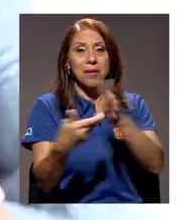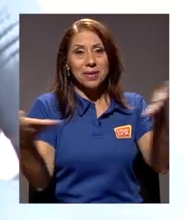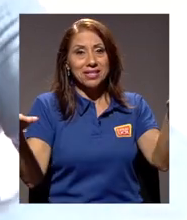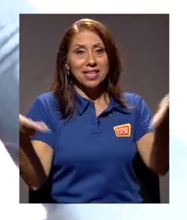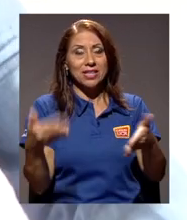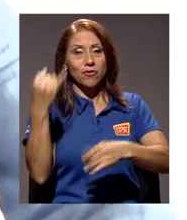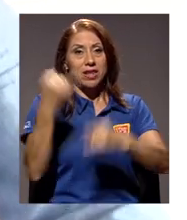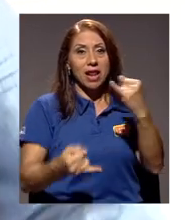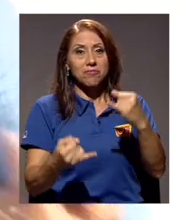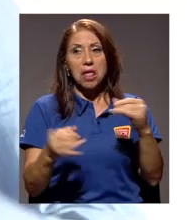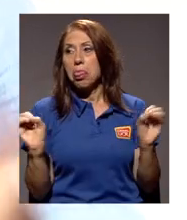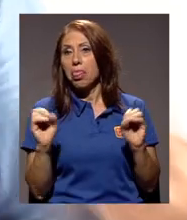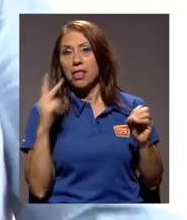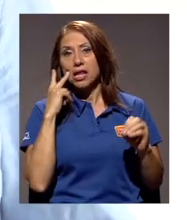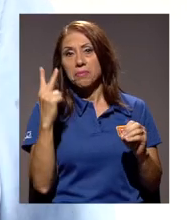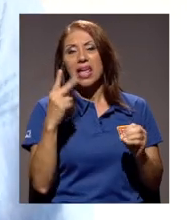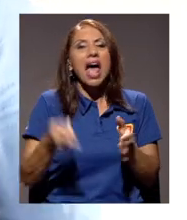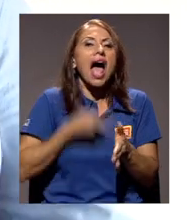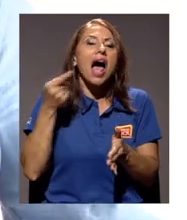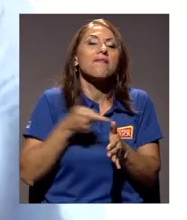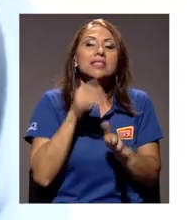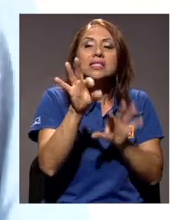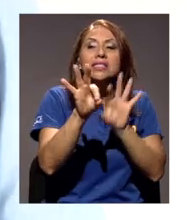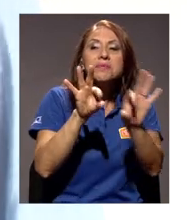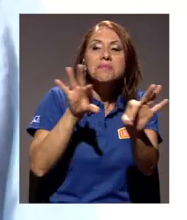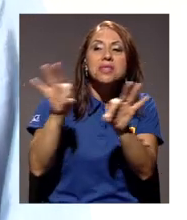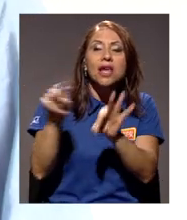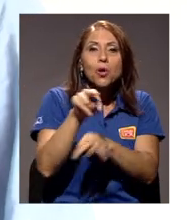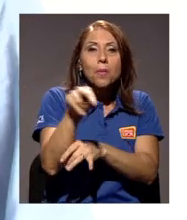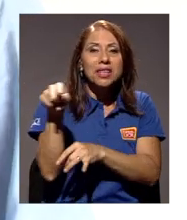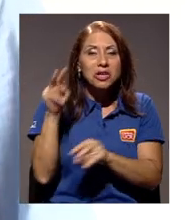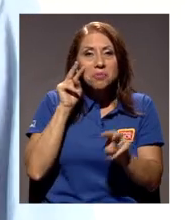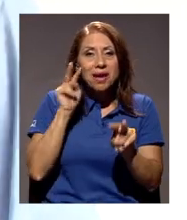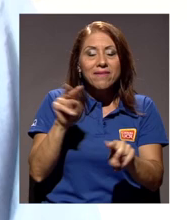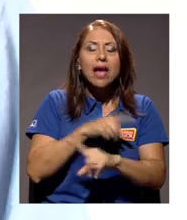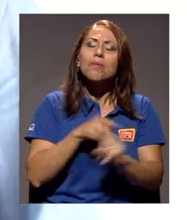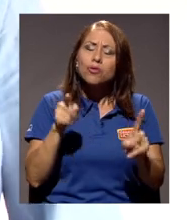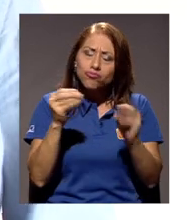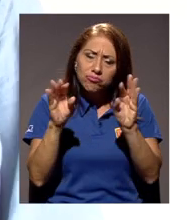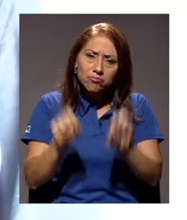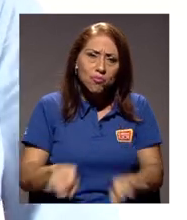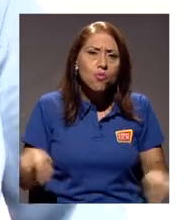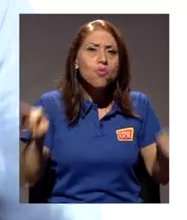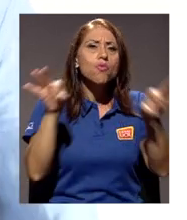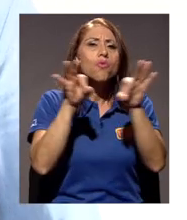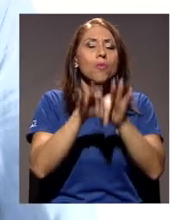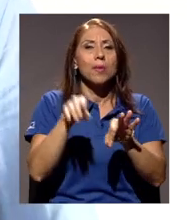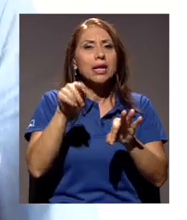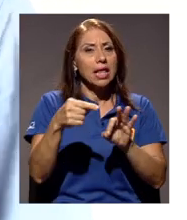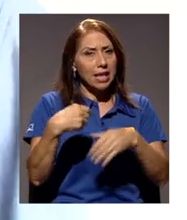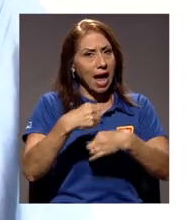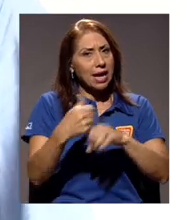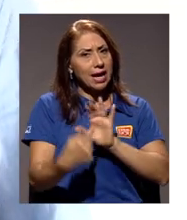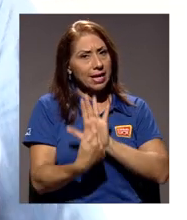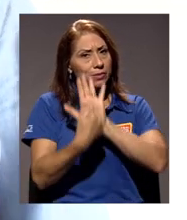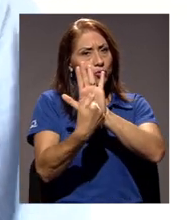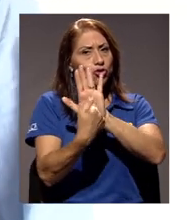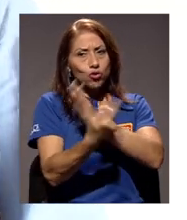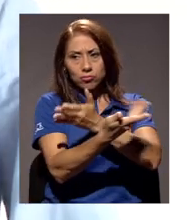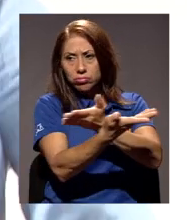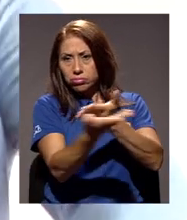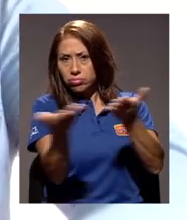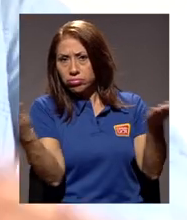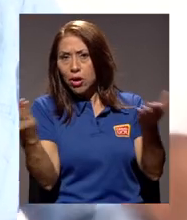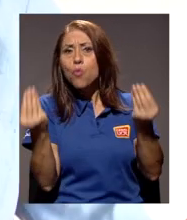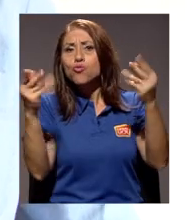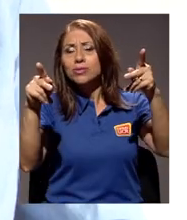ve. A veces invitan a uno que otro compañero para que vaya y vea. Entonces yo creo que sí vale la pena que se expongan y que ellos tengan la oportunidad